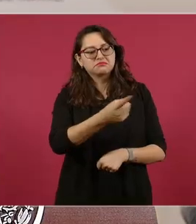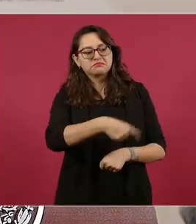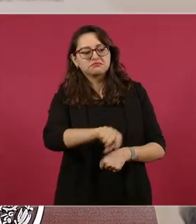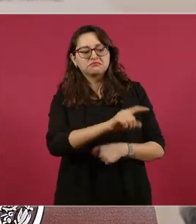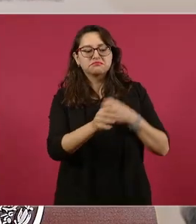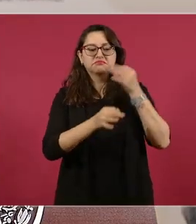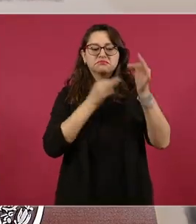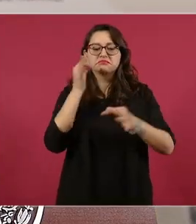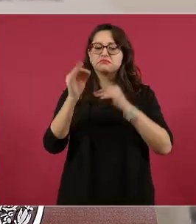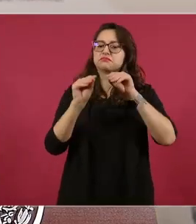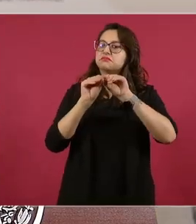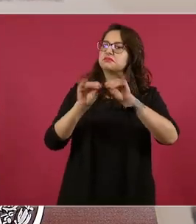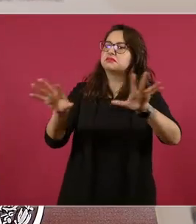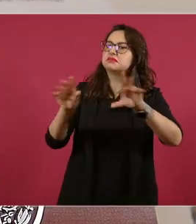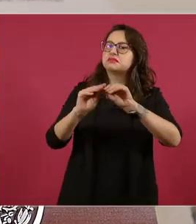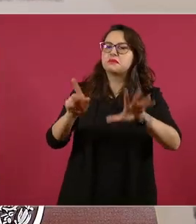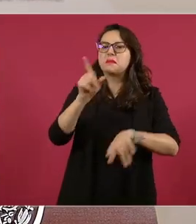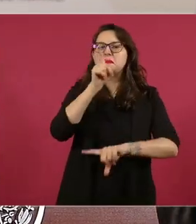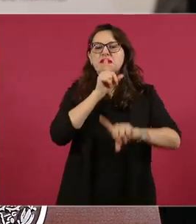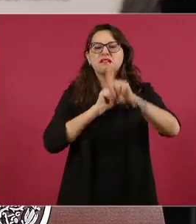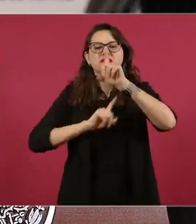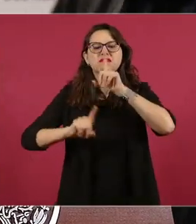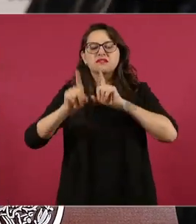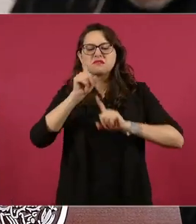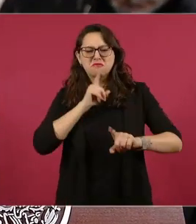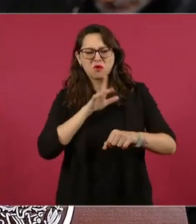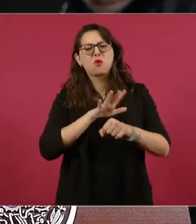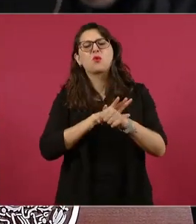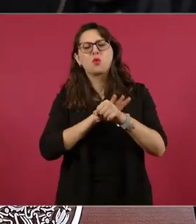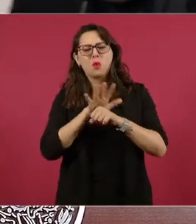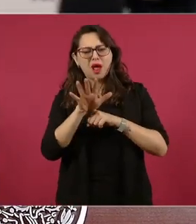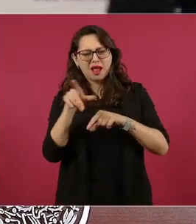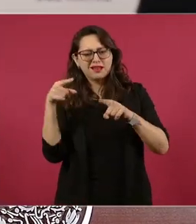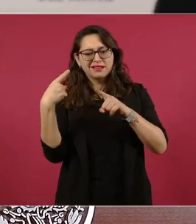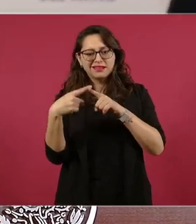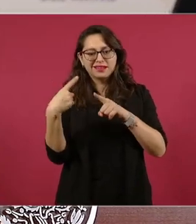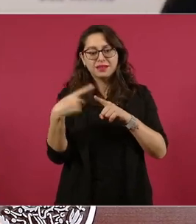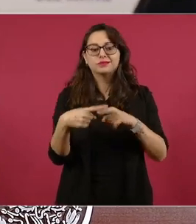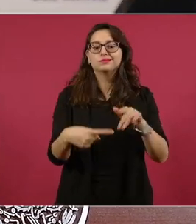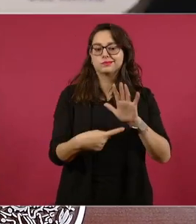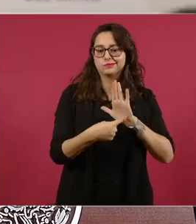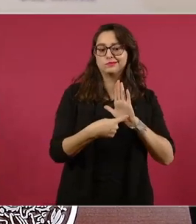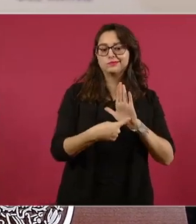Y también queremos dar a conocer